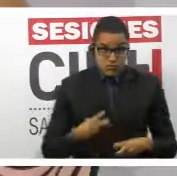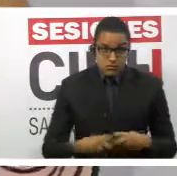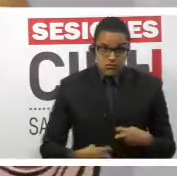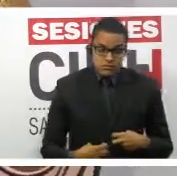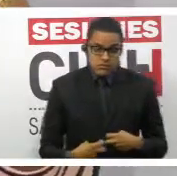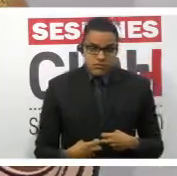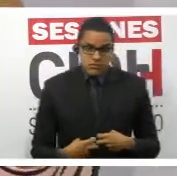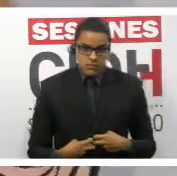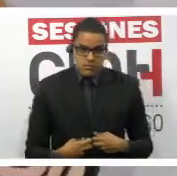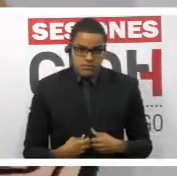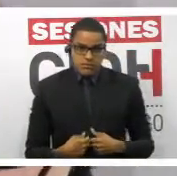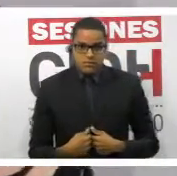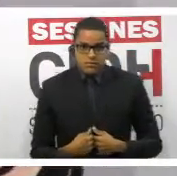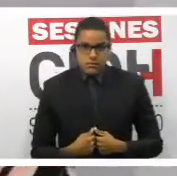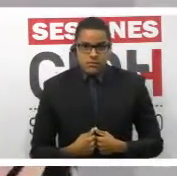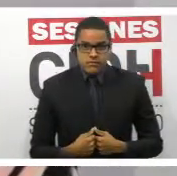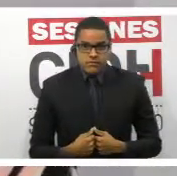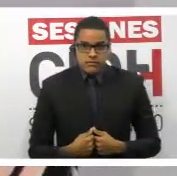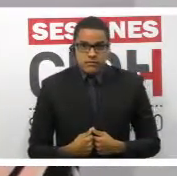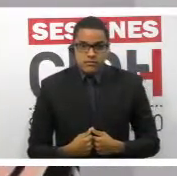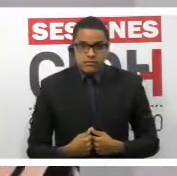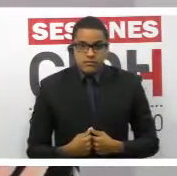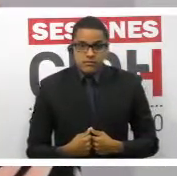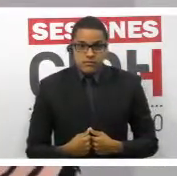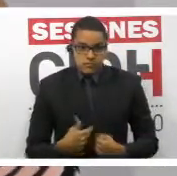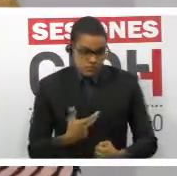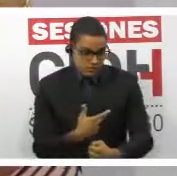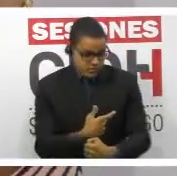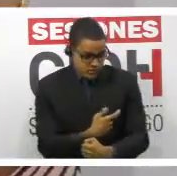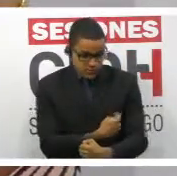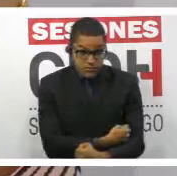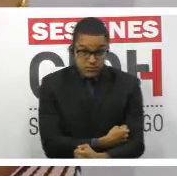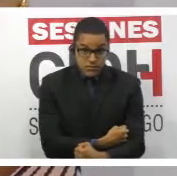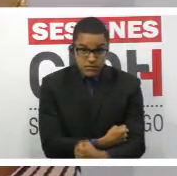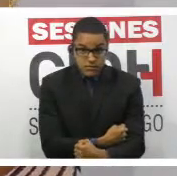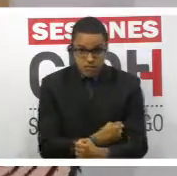de las esterilizaciones forzadas